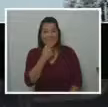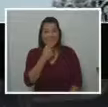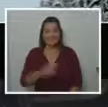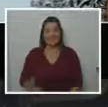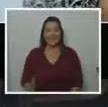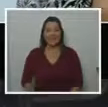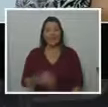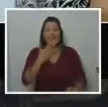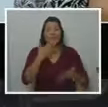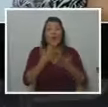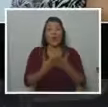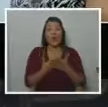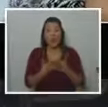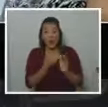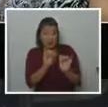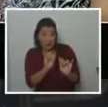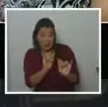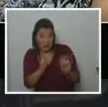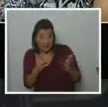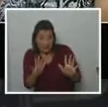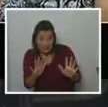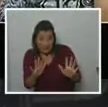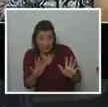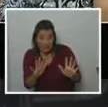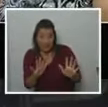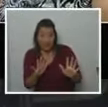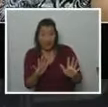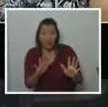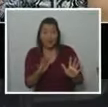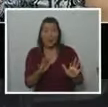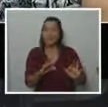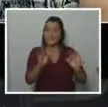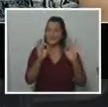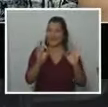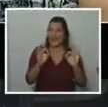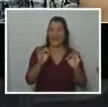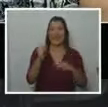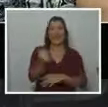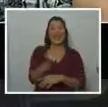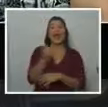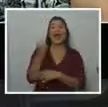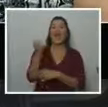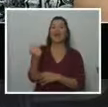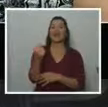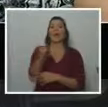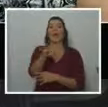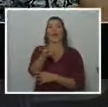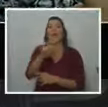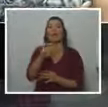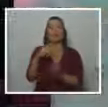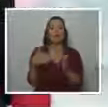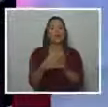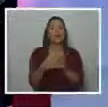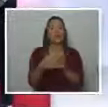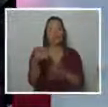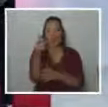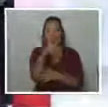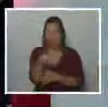Ay, ay. Ahí está. ¿Será que se queda ahí, doña María? Muy bien, se lleva entonces 400